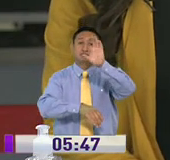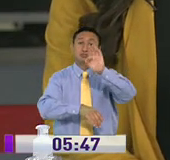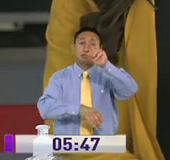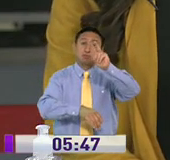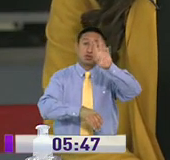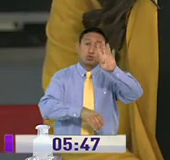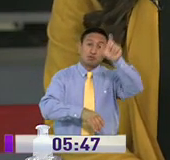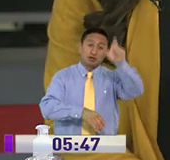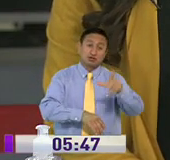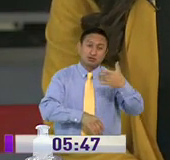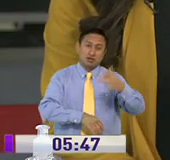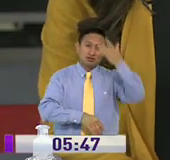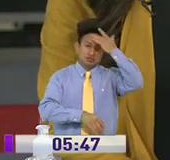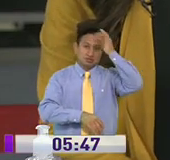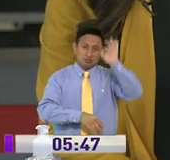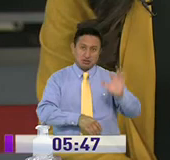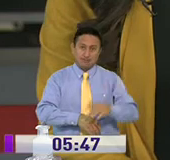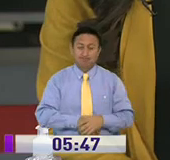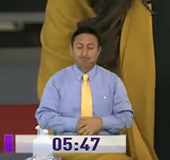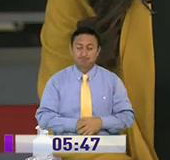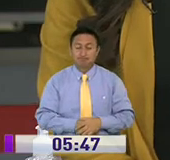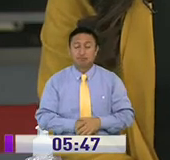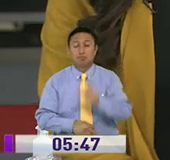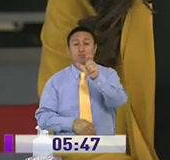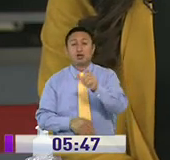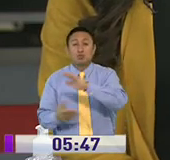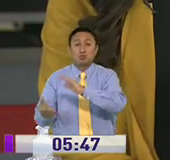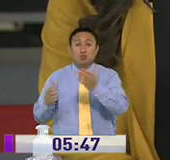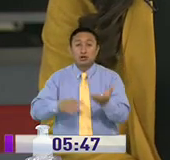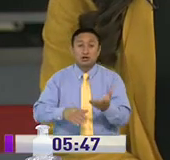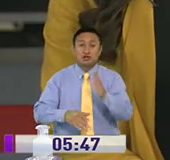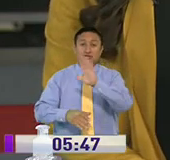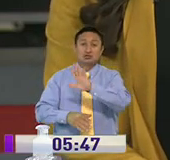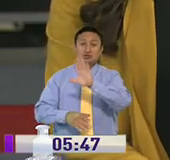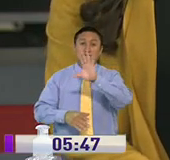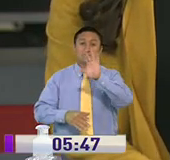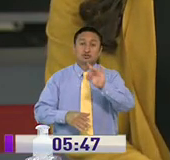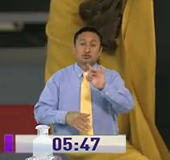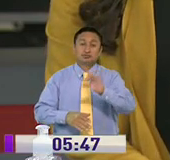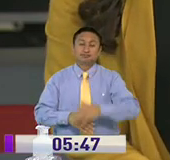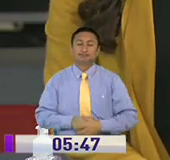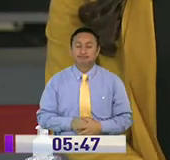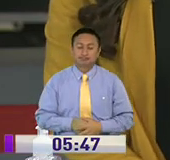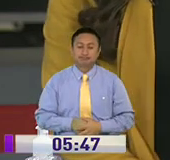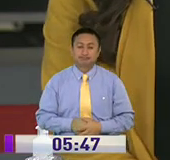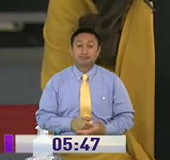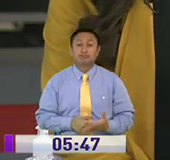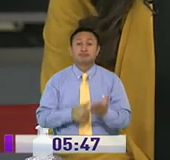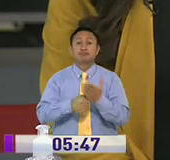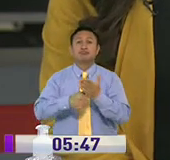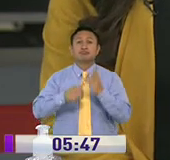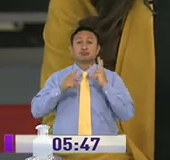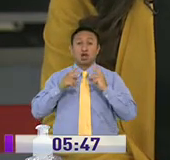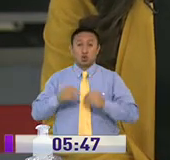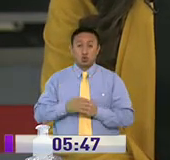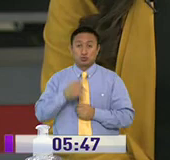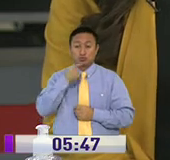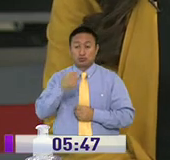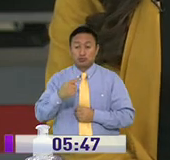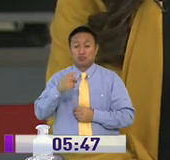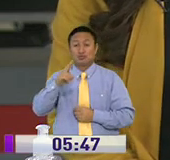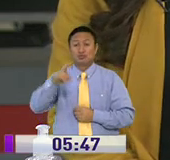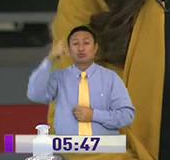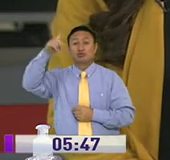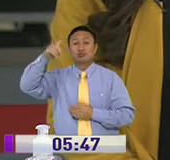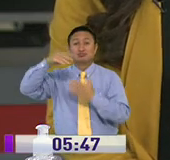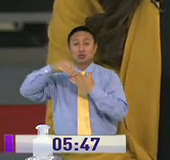1.924 casos de coronavirus, mientras que la cifra de fallecidos asciende a 58. El Ministerio de Salud informó sobre más de 2